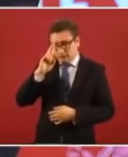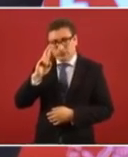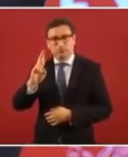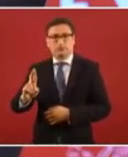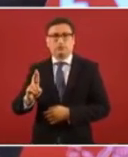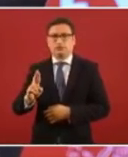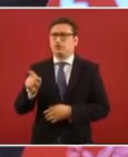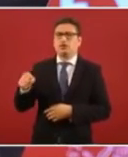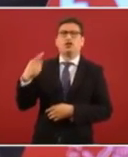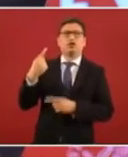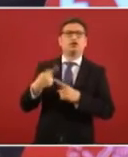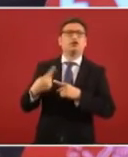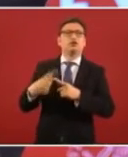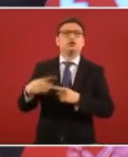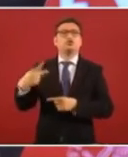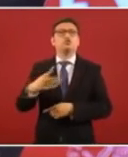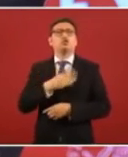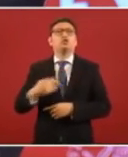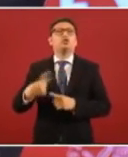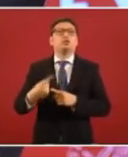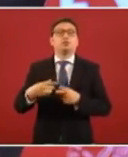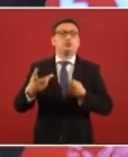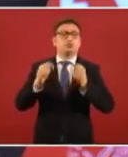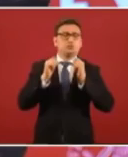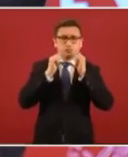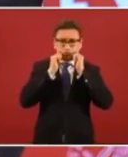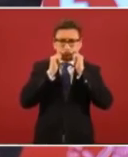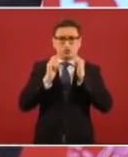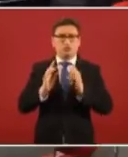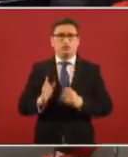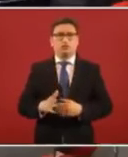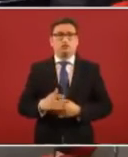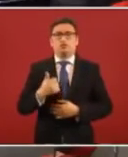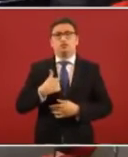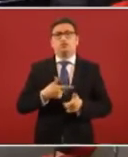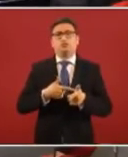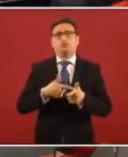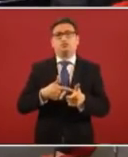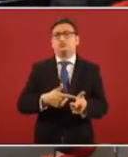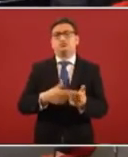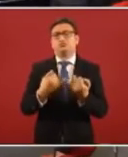quién sea su hijo, y lo seguiría haciendo.